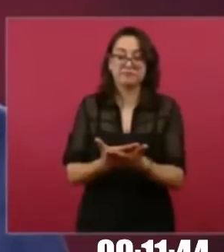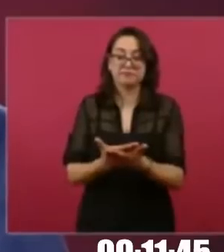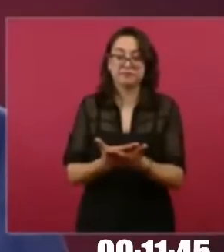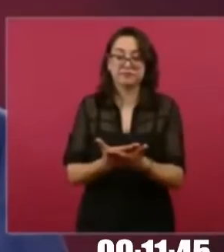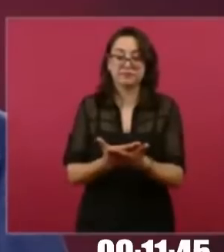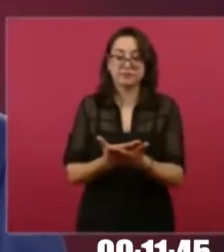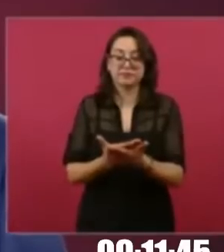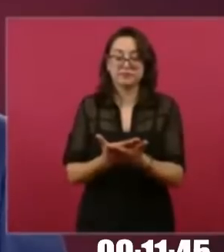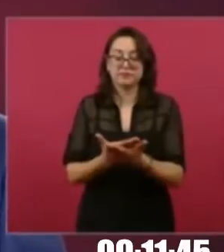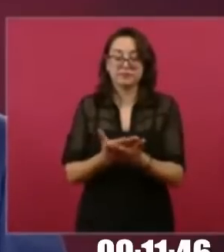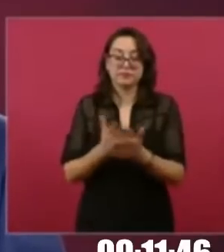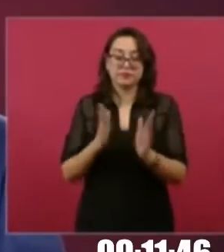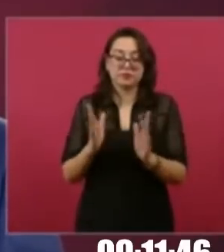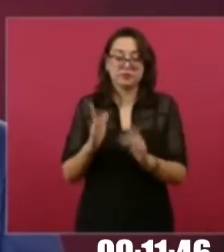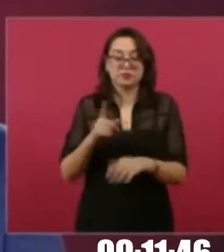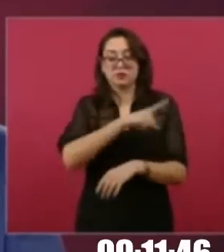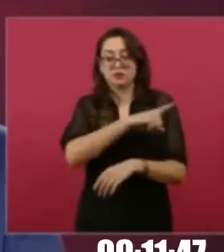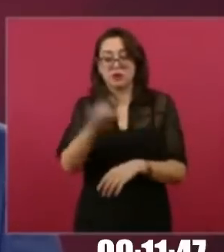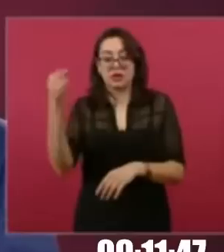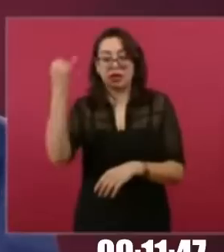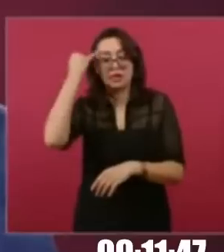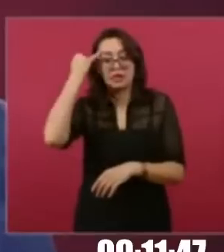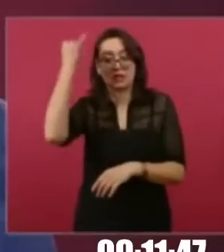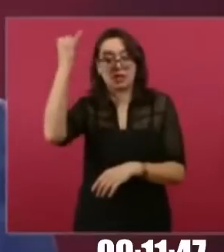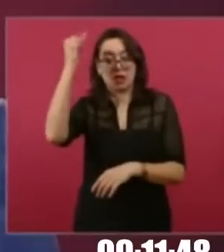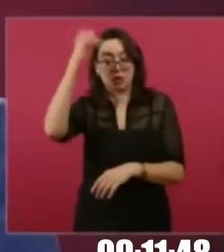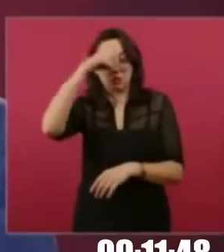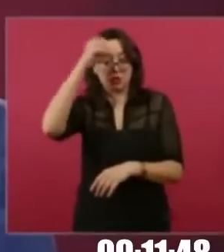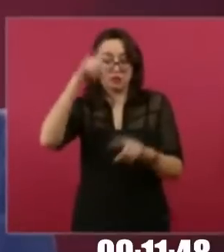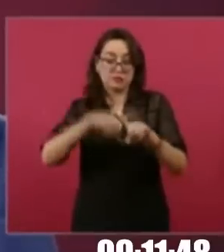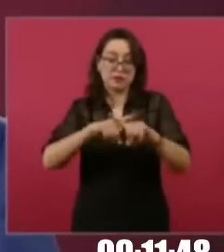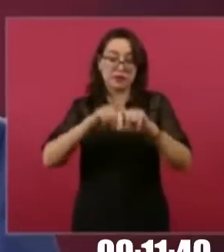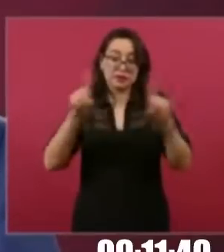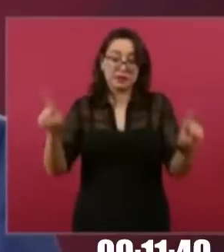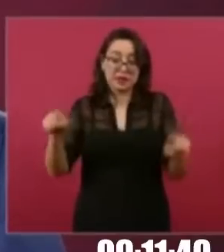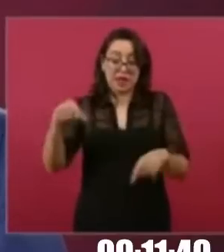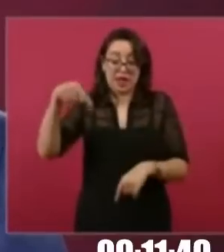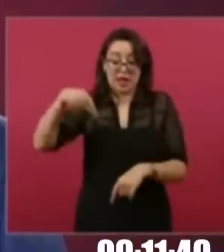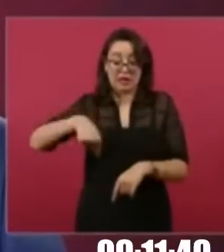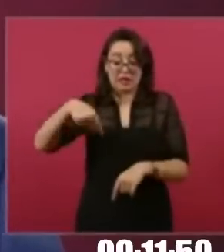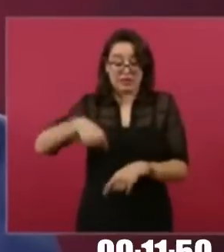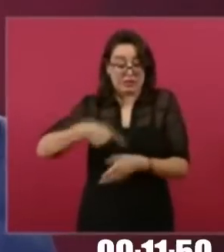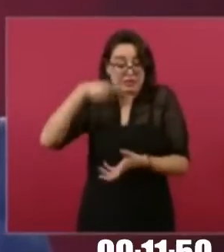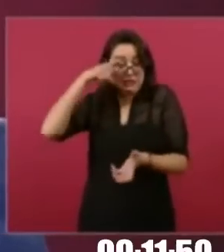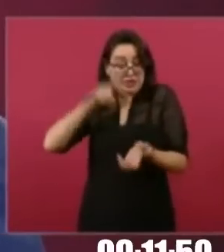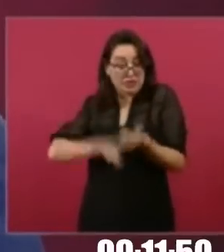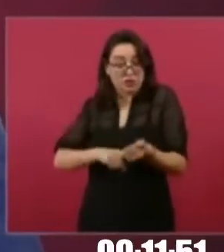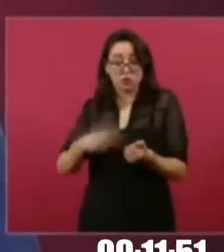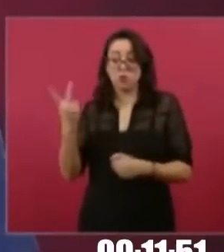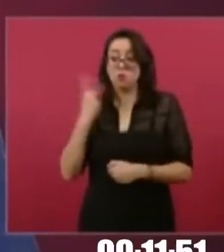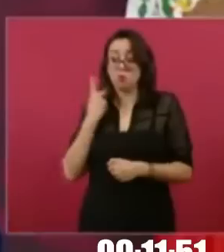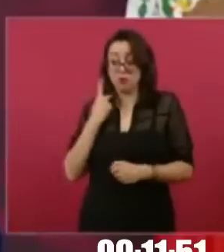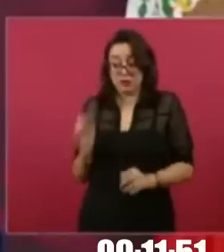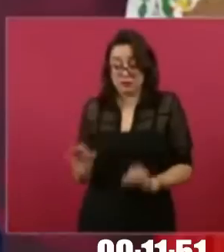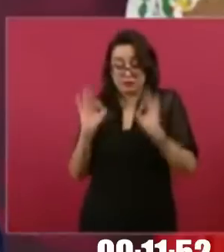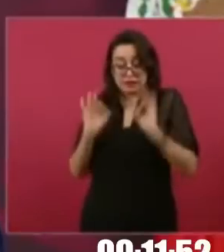hay quienes piensan de otra manera pero yo sostengo que la mejor política exterior es la interior